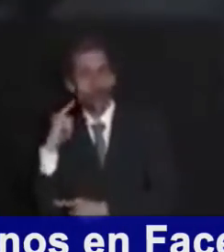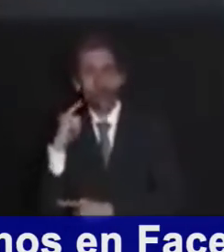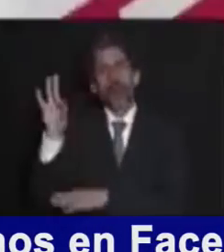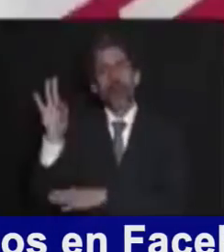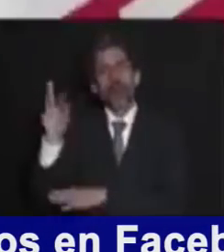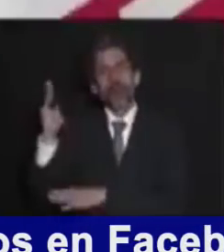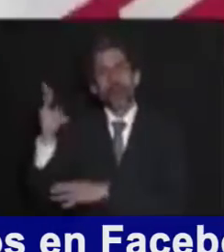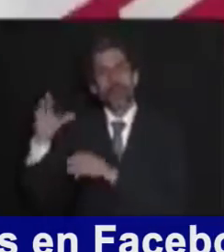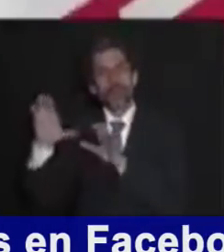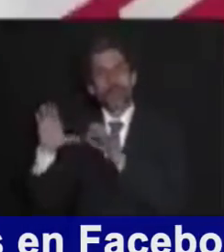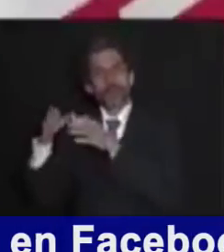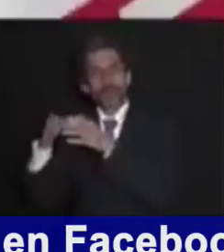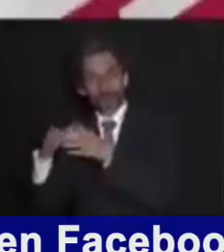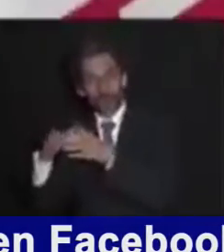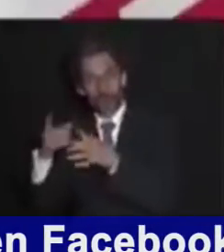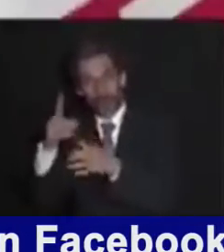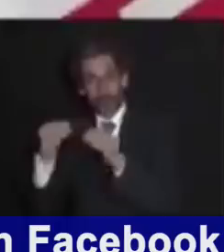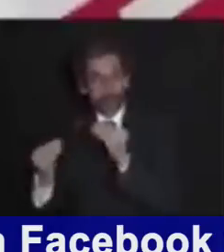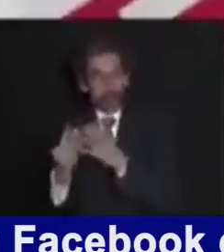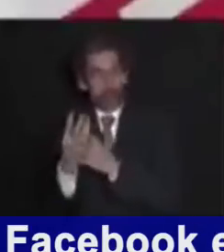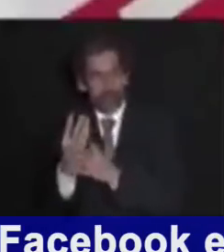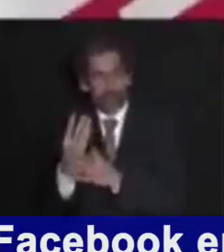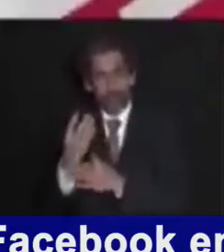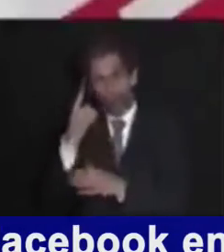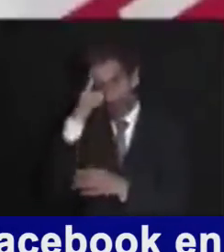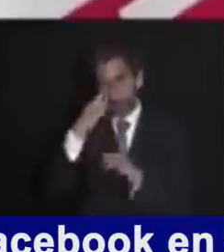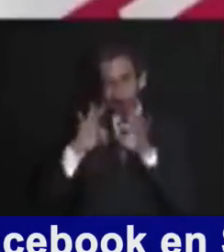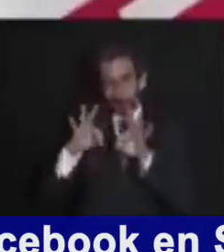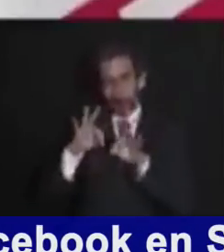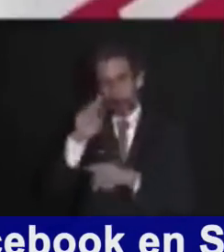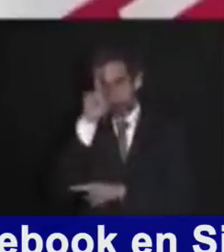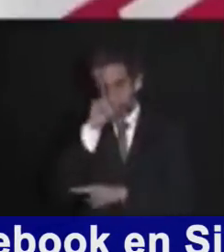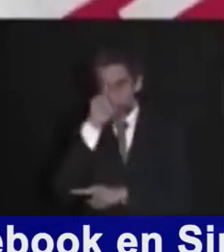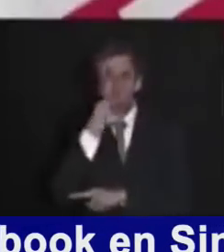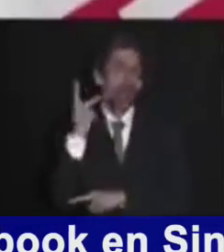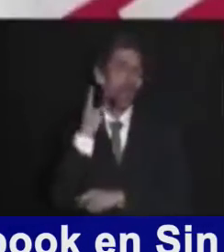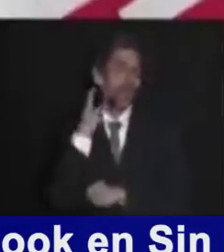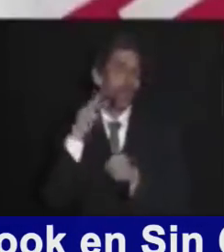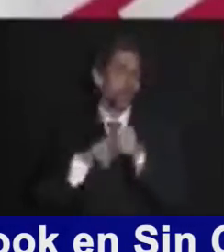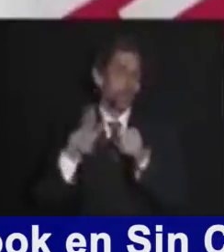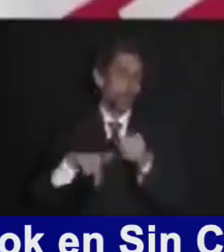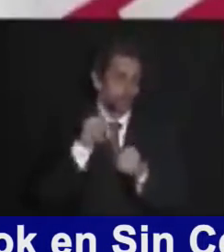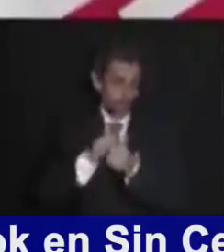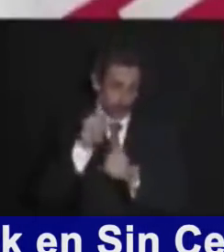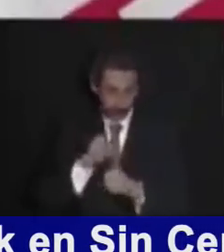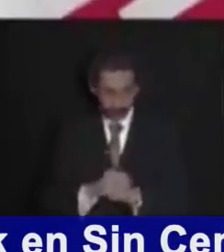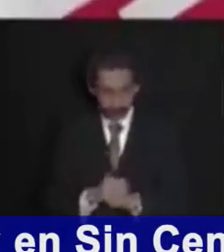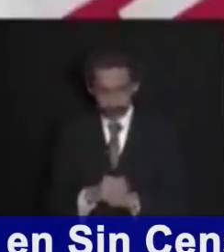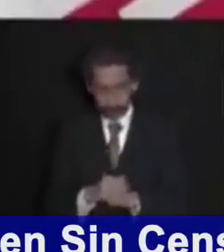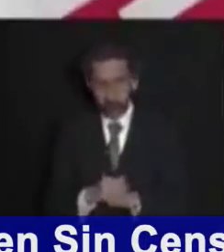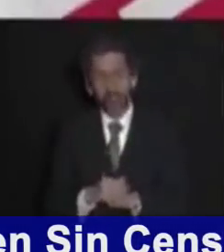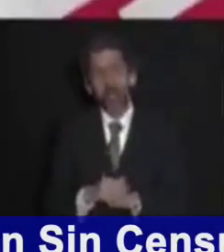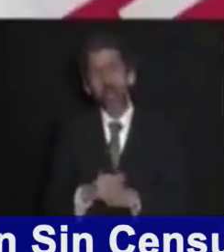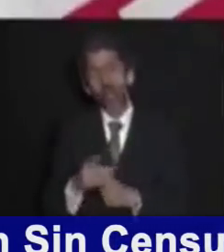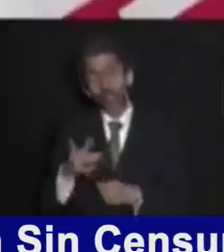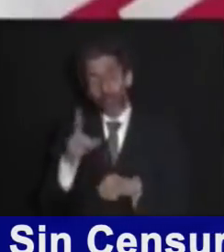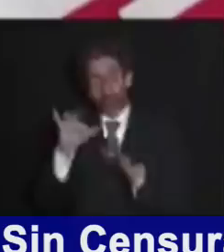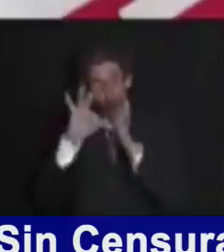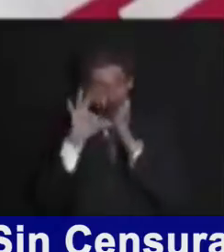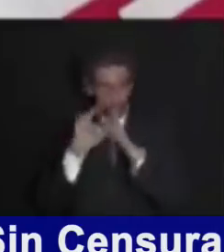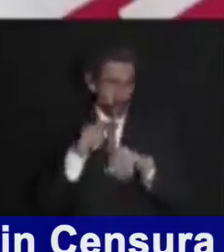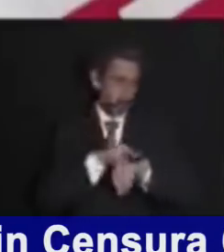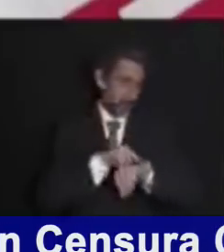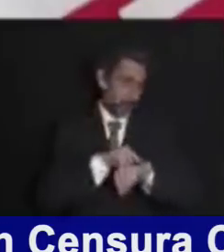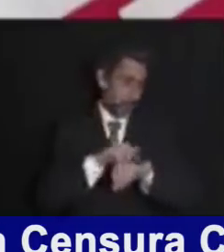42ª sesión extraordinaria del Consejo Político Nacional el día